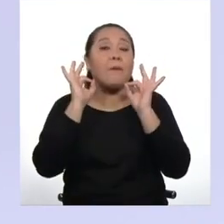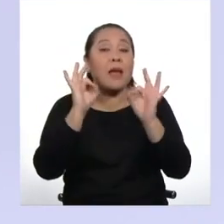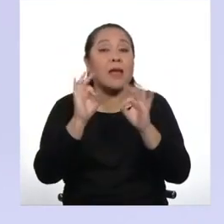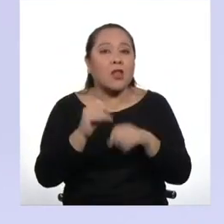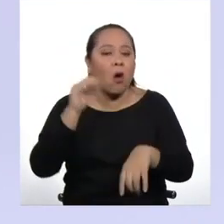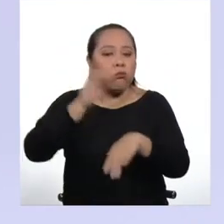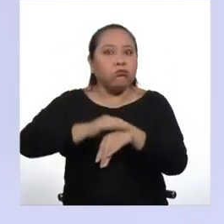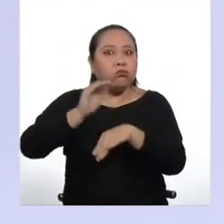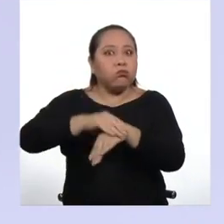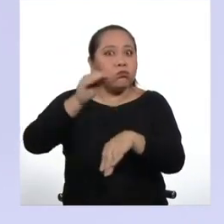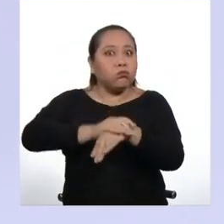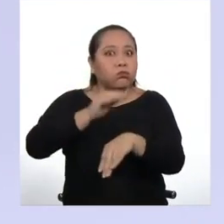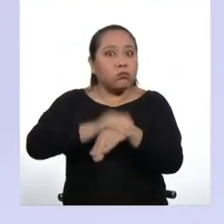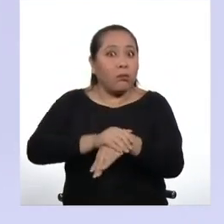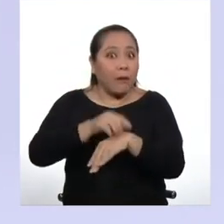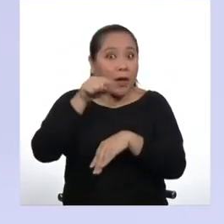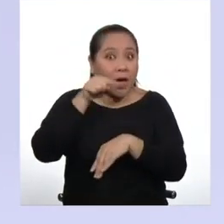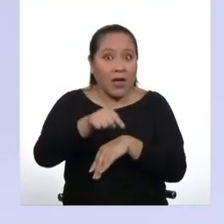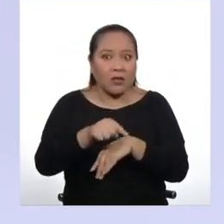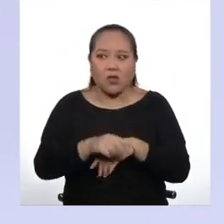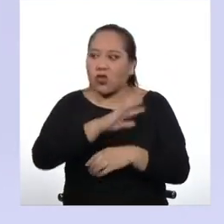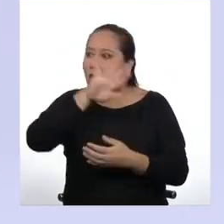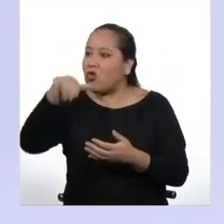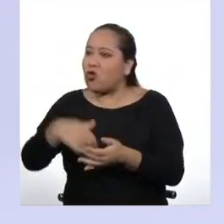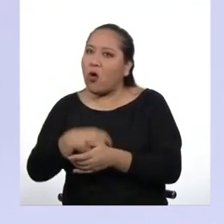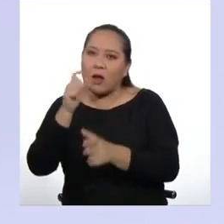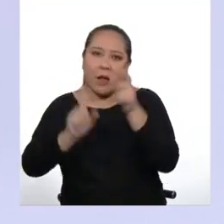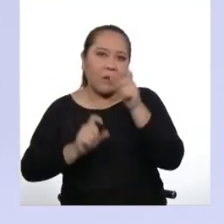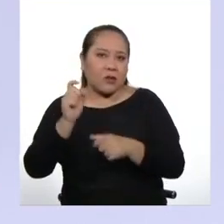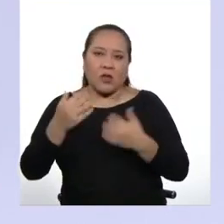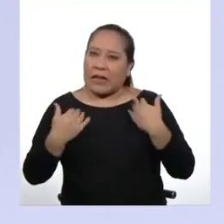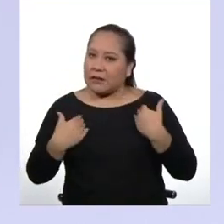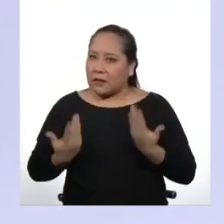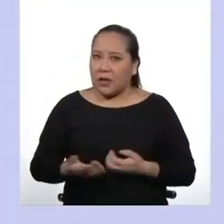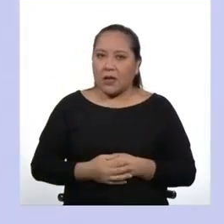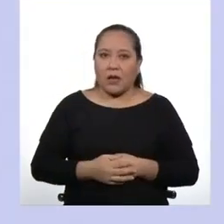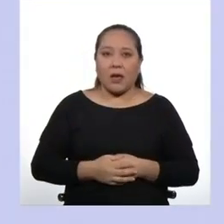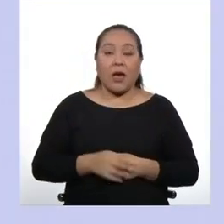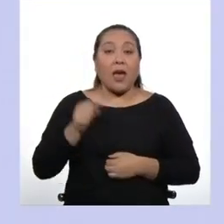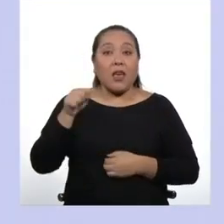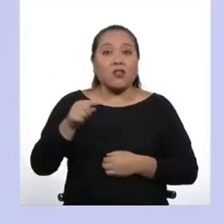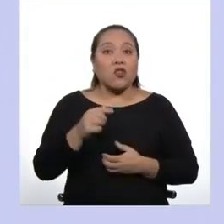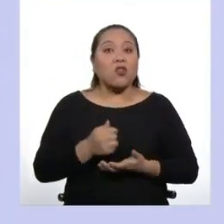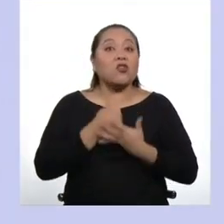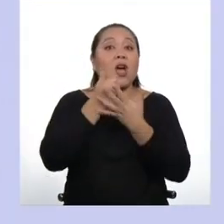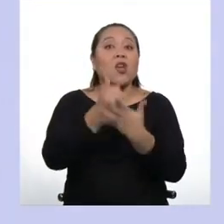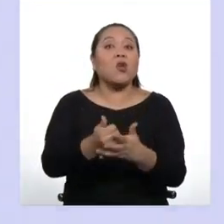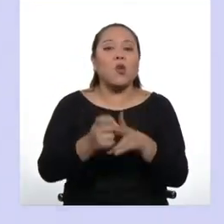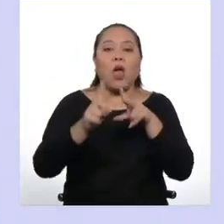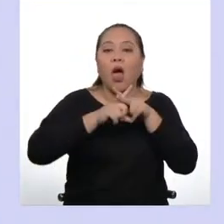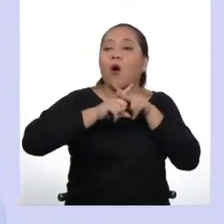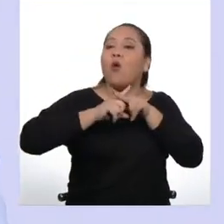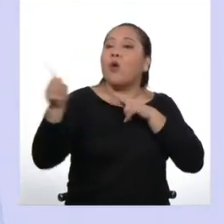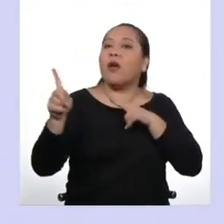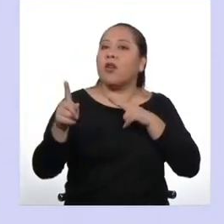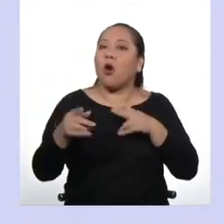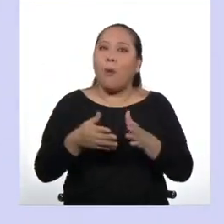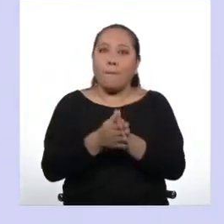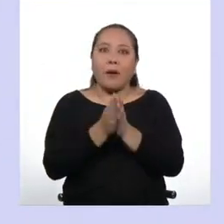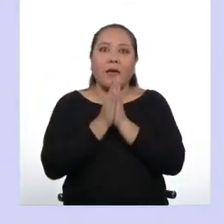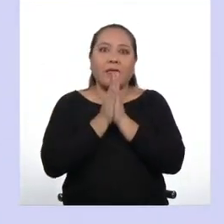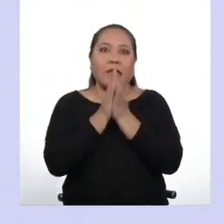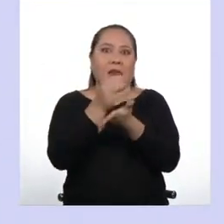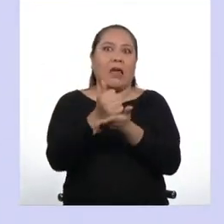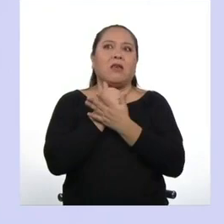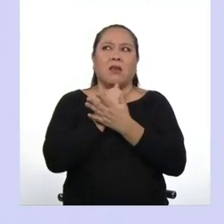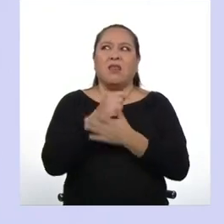de alerta se encuentra en todos los seres vivos. Muchas veces nos permite huir o pedir ayuda. Eso es lo que yo siento cada vez